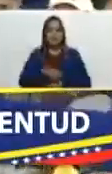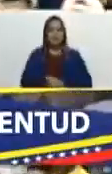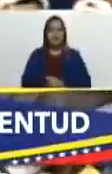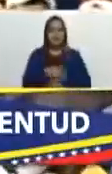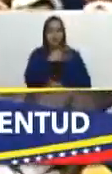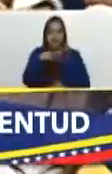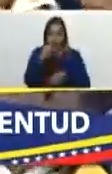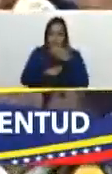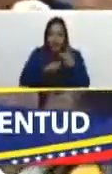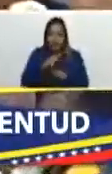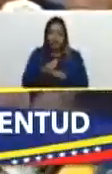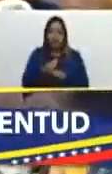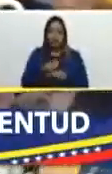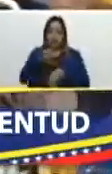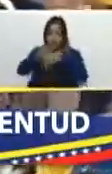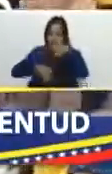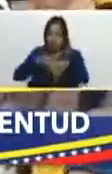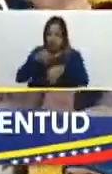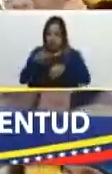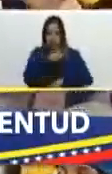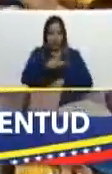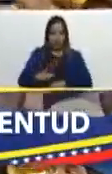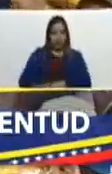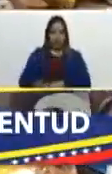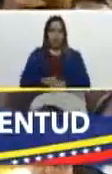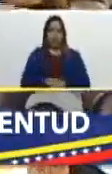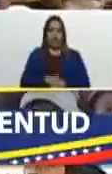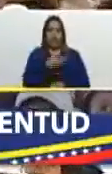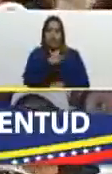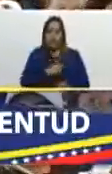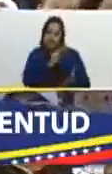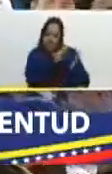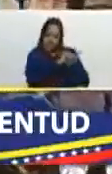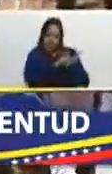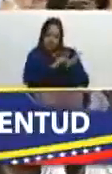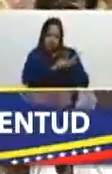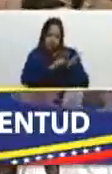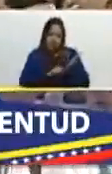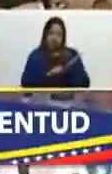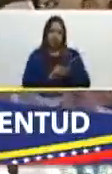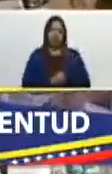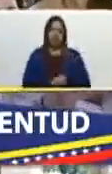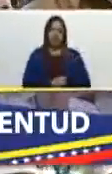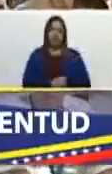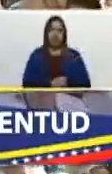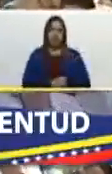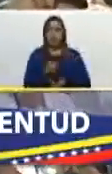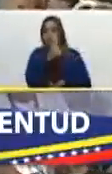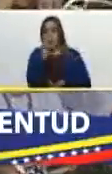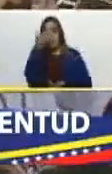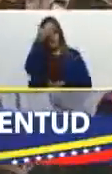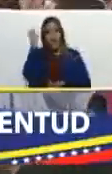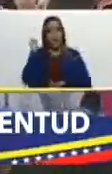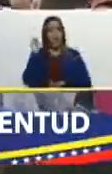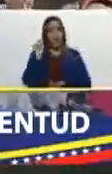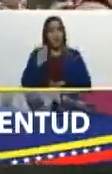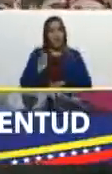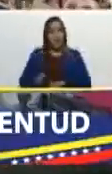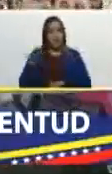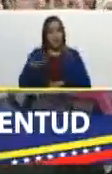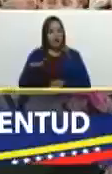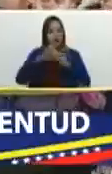hacerle mención, presidente, y quise anotarla para que no se me olvidaran los puntos que tratamos en la mesa y